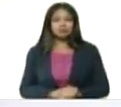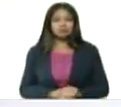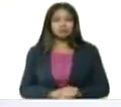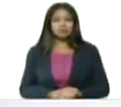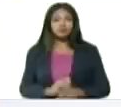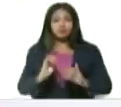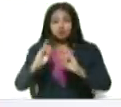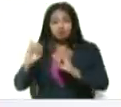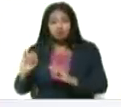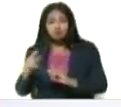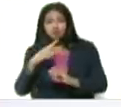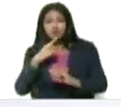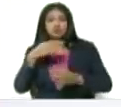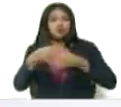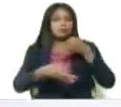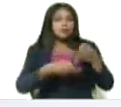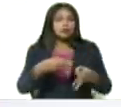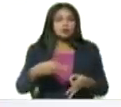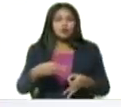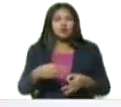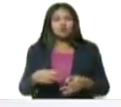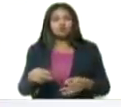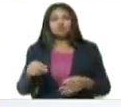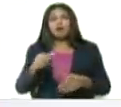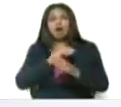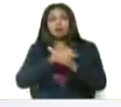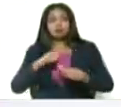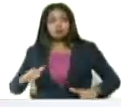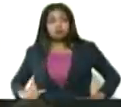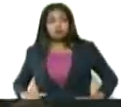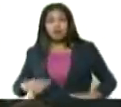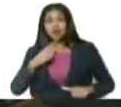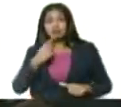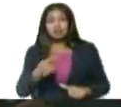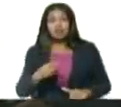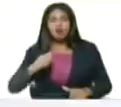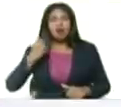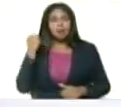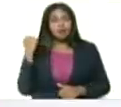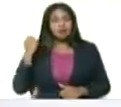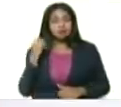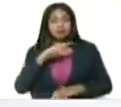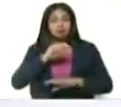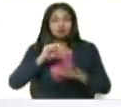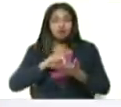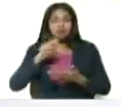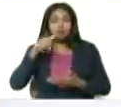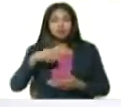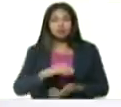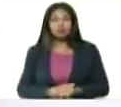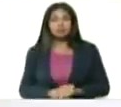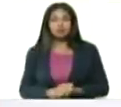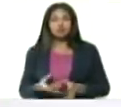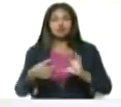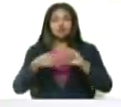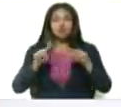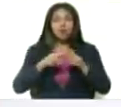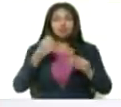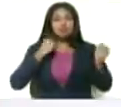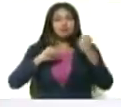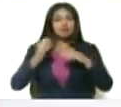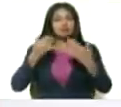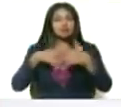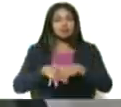le digo a la Fuerza Armada Nacional Bolivariana, a la Policía Nacional Bolivariana, a las Unidades Populares de Defensa